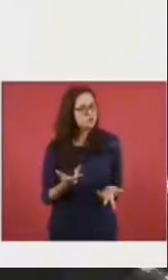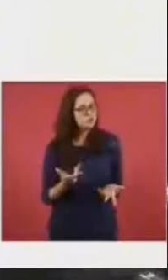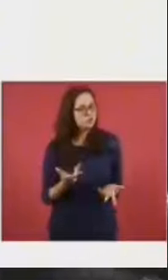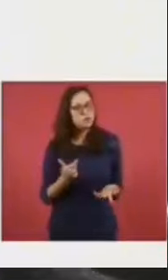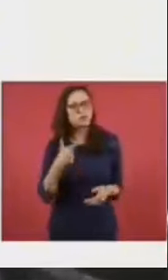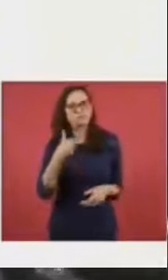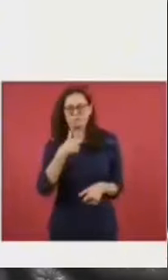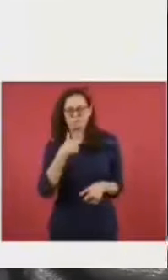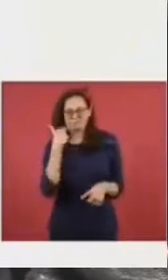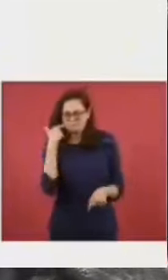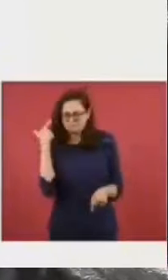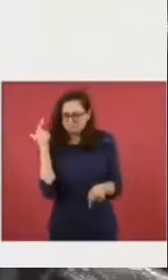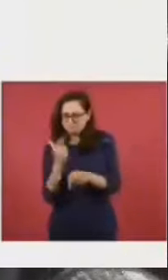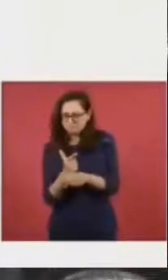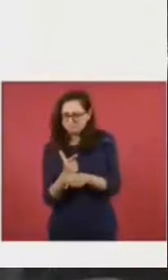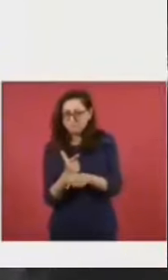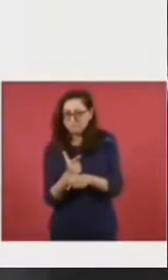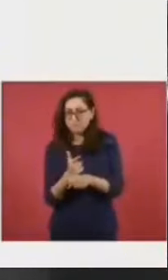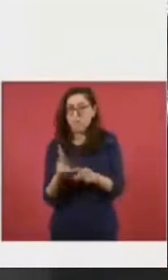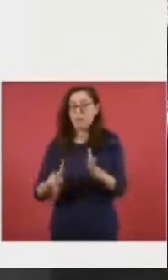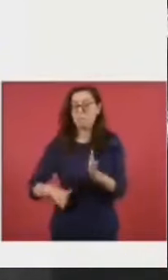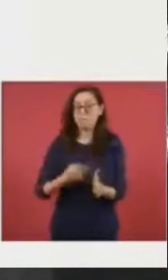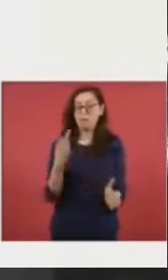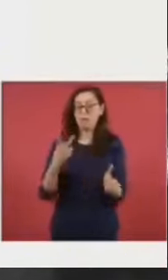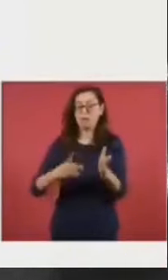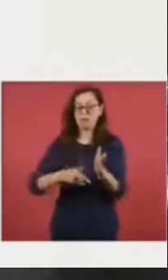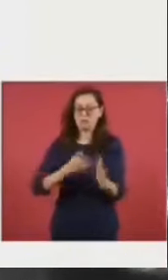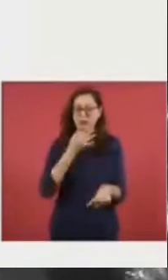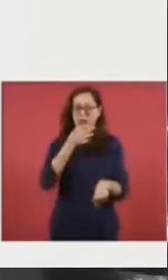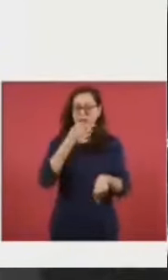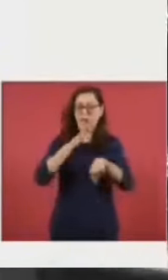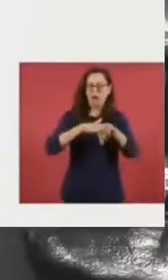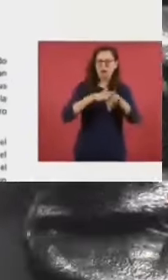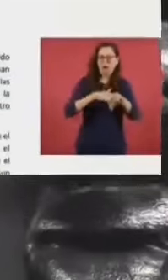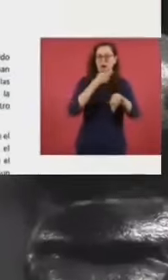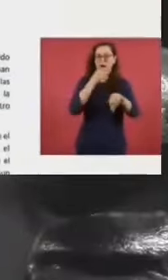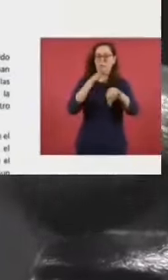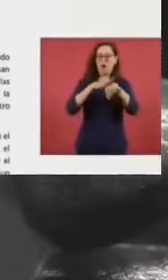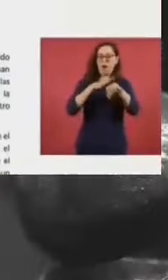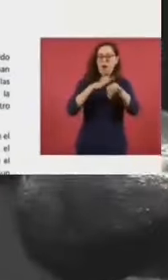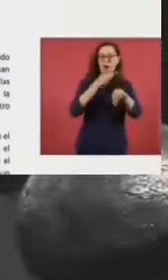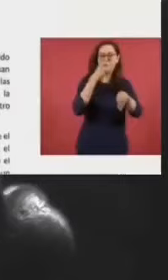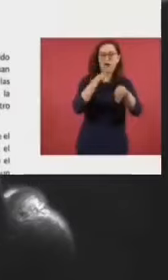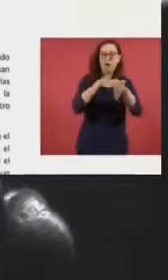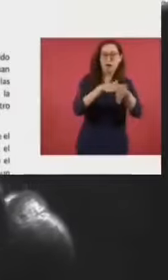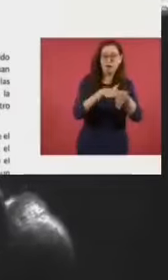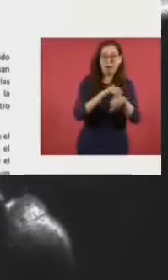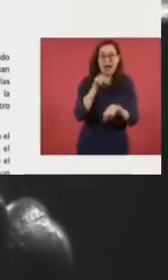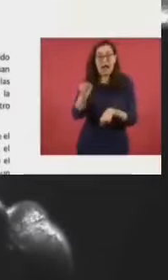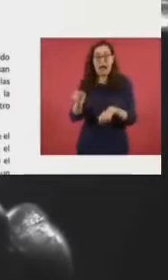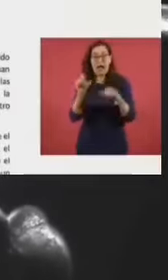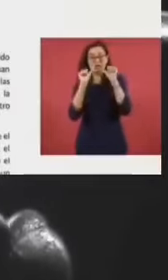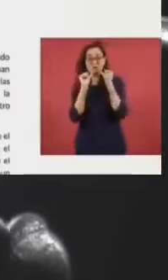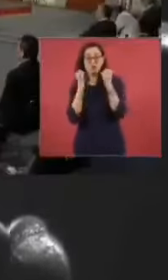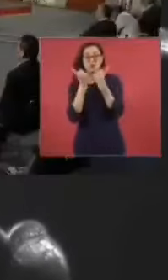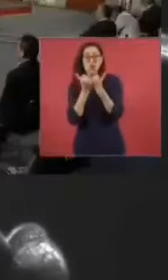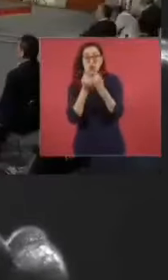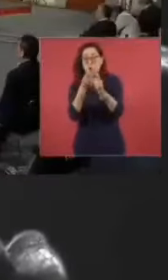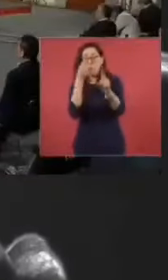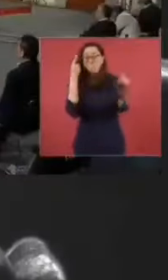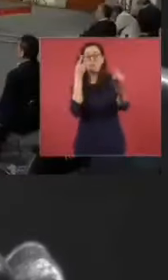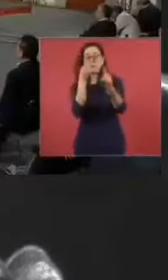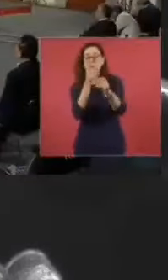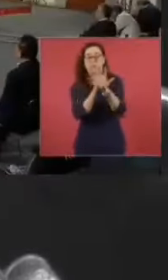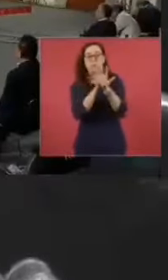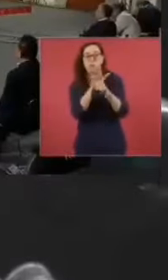vuelva una arma en contra del pueblo de México. Lo comentamos de esta manera porque lo que está sucediendo con Estados